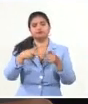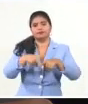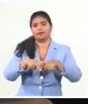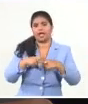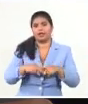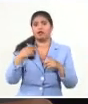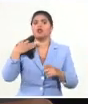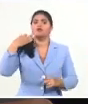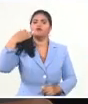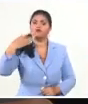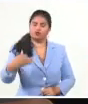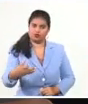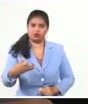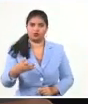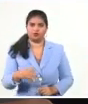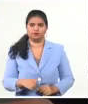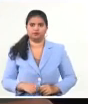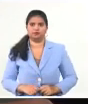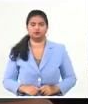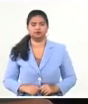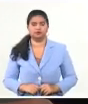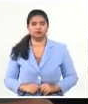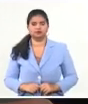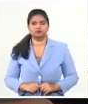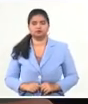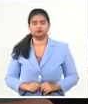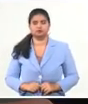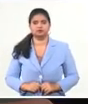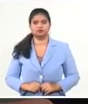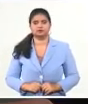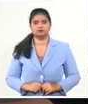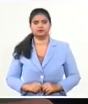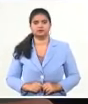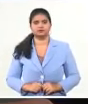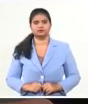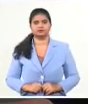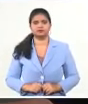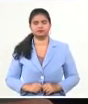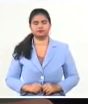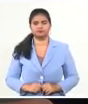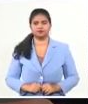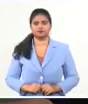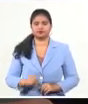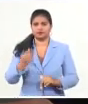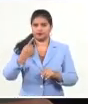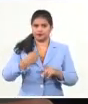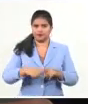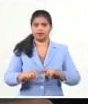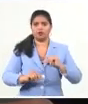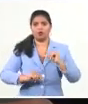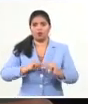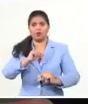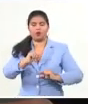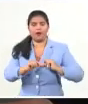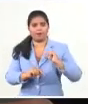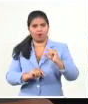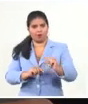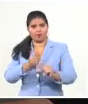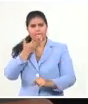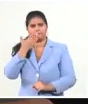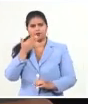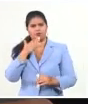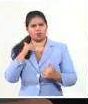de capacidades, tanto en la generación térmica como en la generación distribuida. Y que eso gradualmente va a ir mejorando